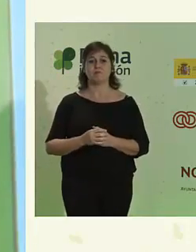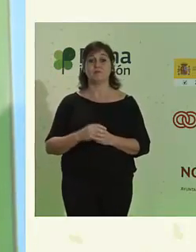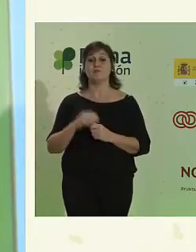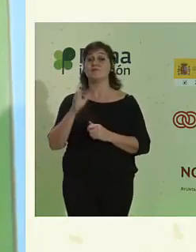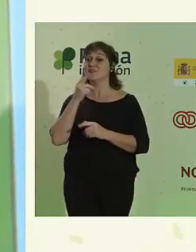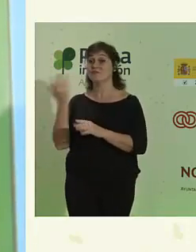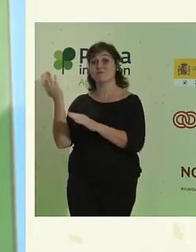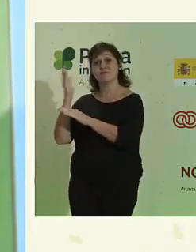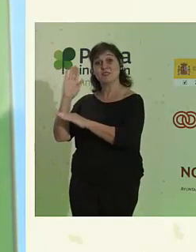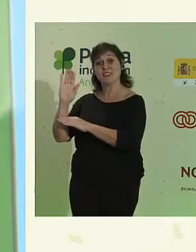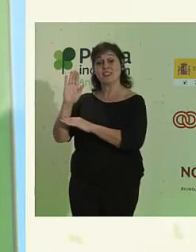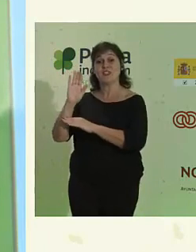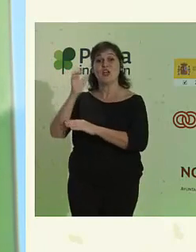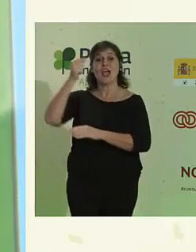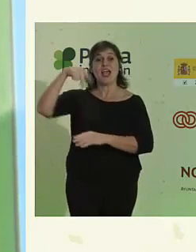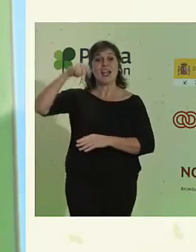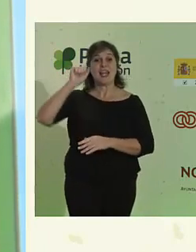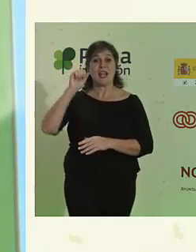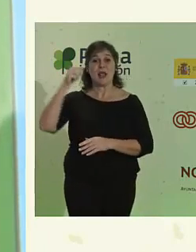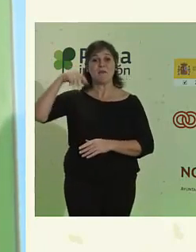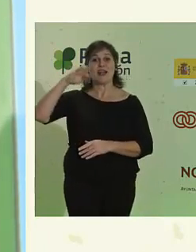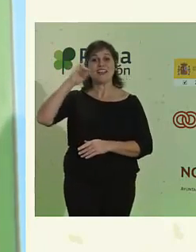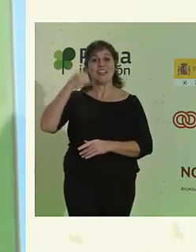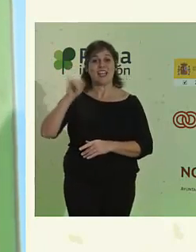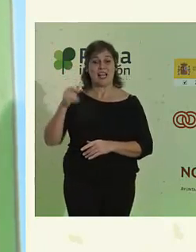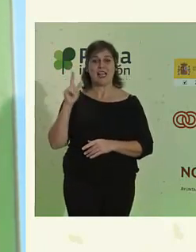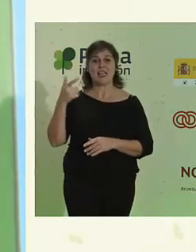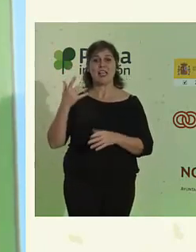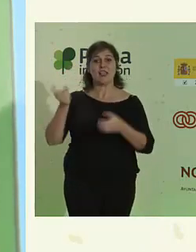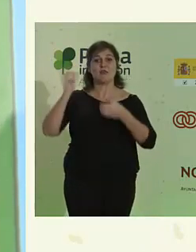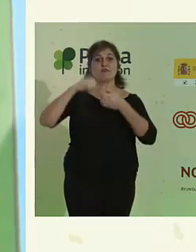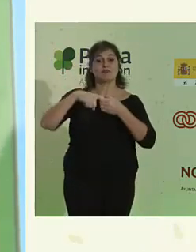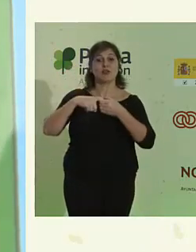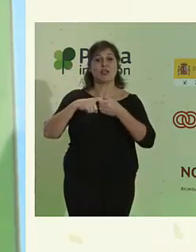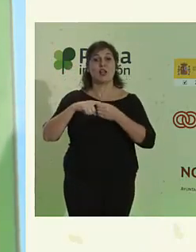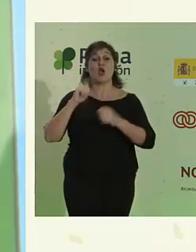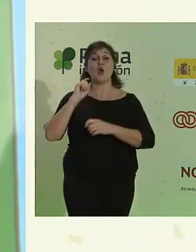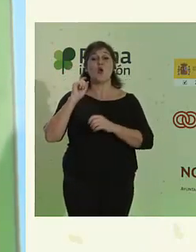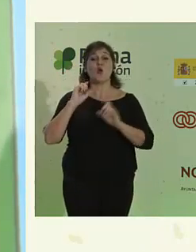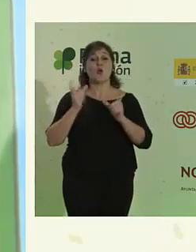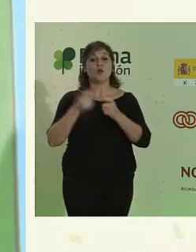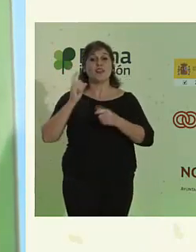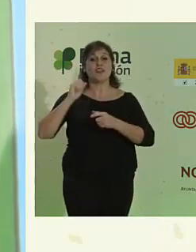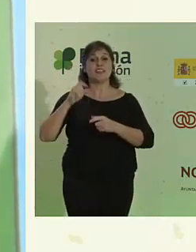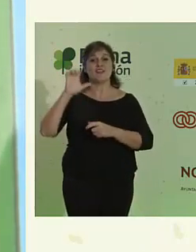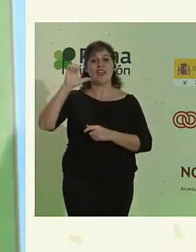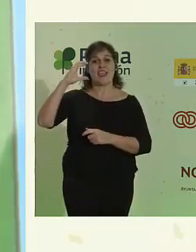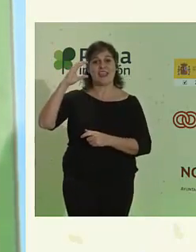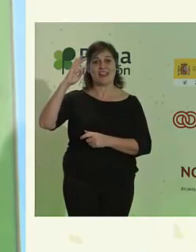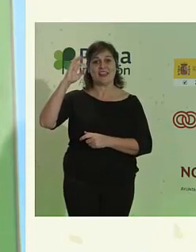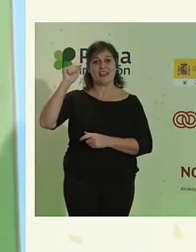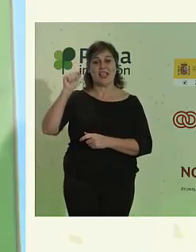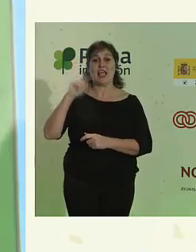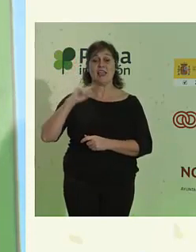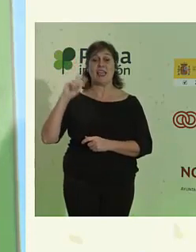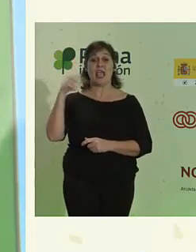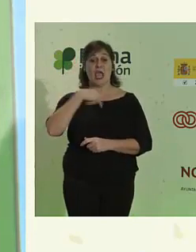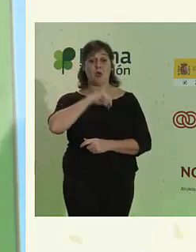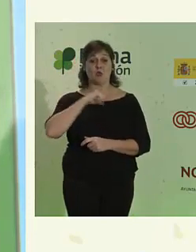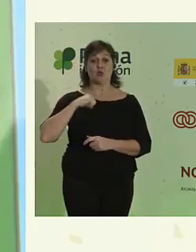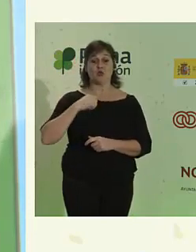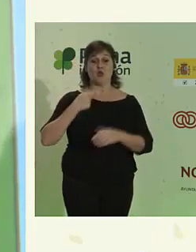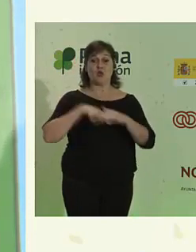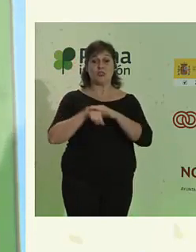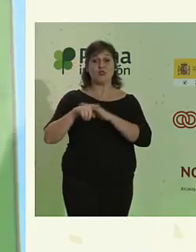presento a Ana Martínez, que forma parte de la Junta Directiva de EPSA, que es una plataforma de autogestores europea,